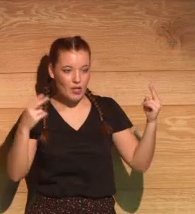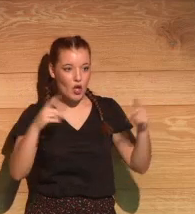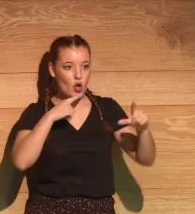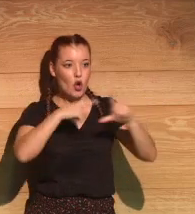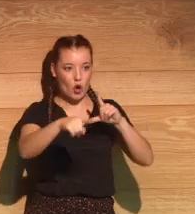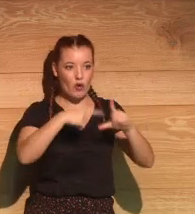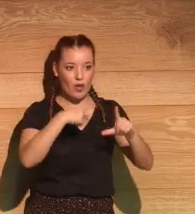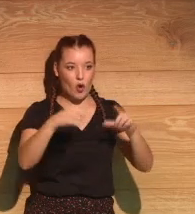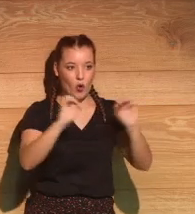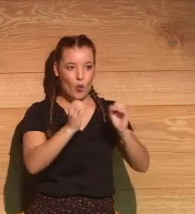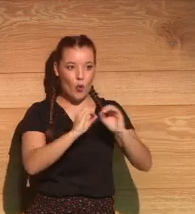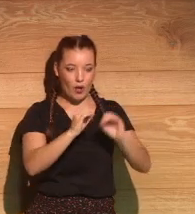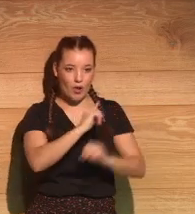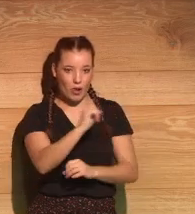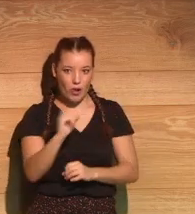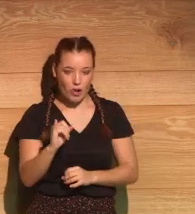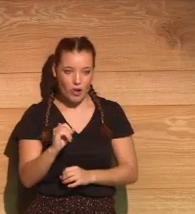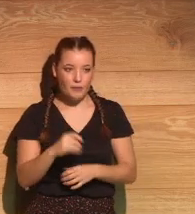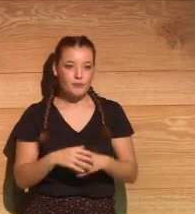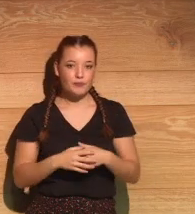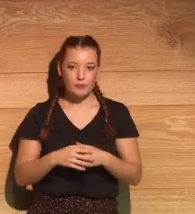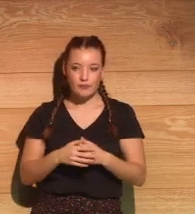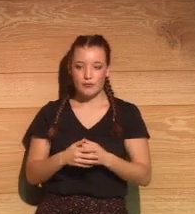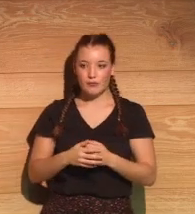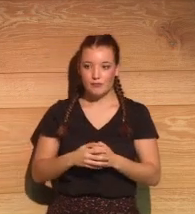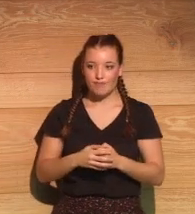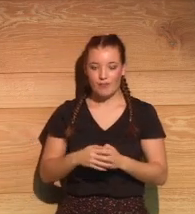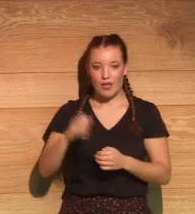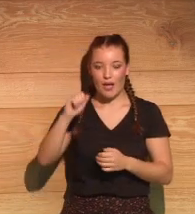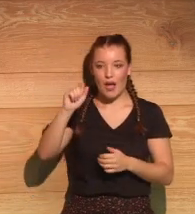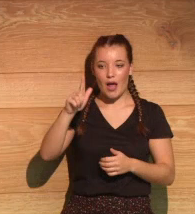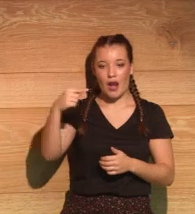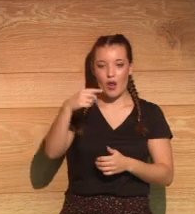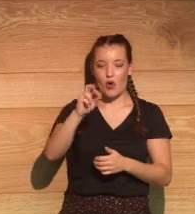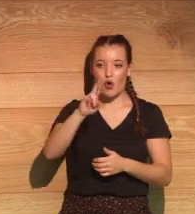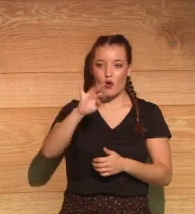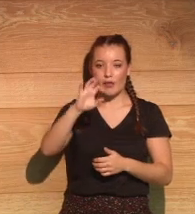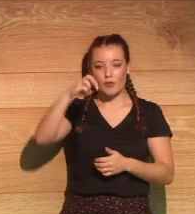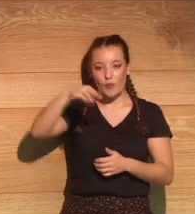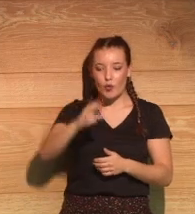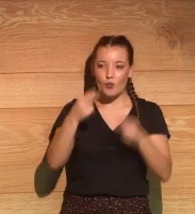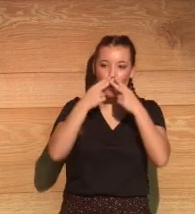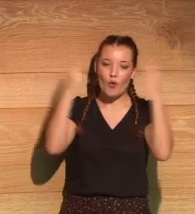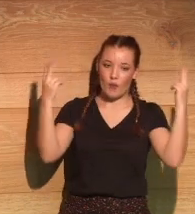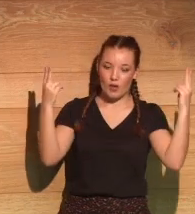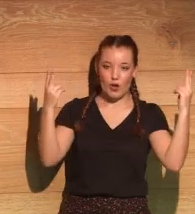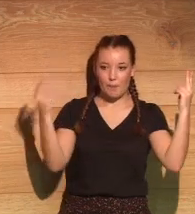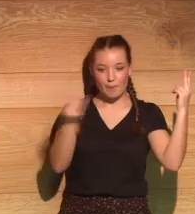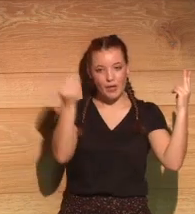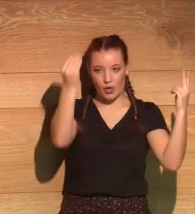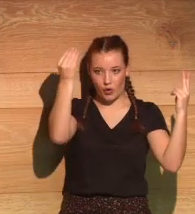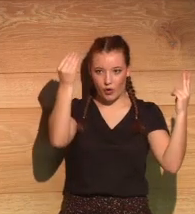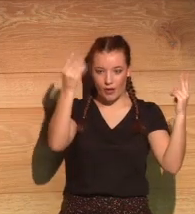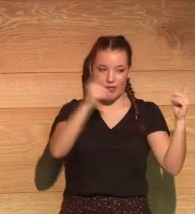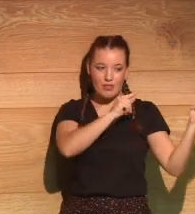ejemplo, una legislación que obligue a que los algoritmos sean públicos estaría bien. Es decir, que pueda haber un debate